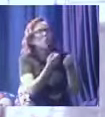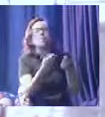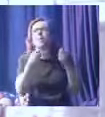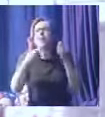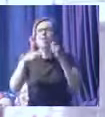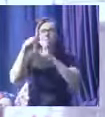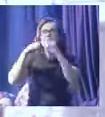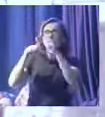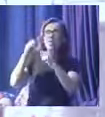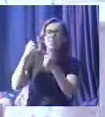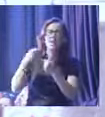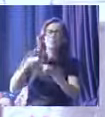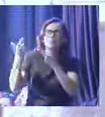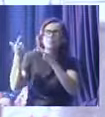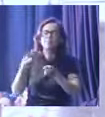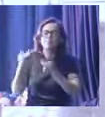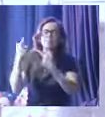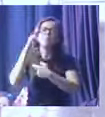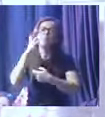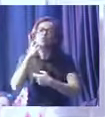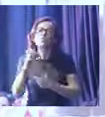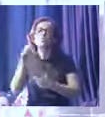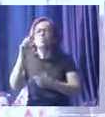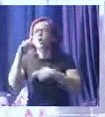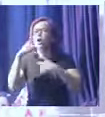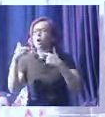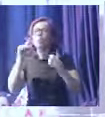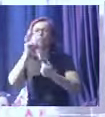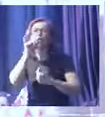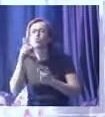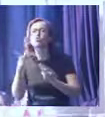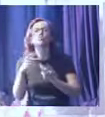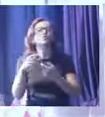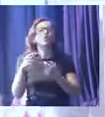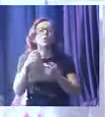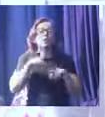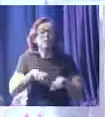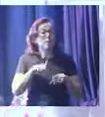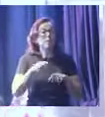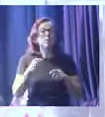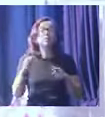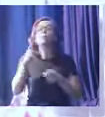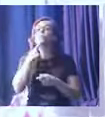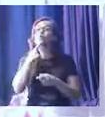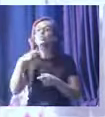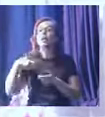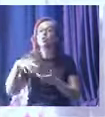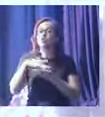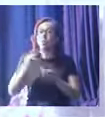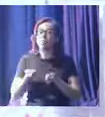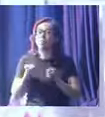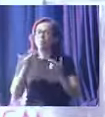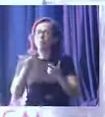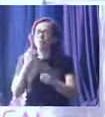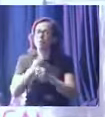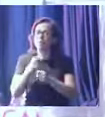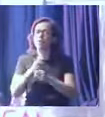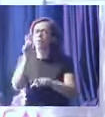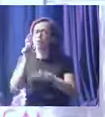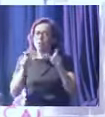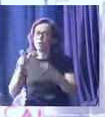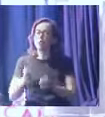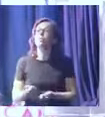pollos, contribuir desde la Intendencia a la mayor política social que puede hacer una Intendencia, que es dar trabajo a su gente,